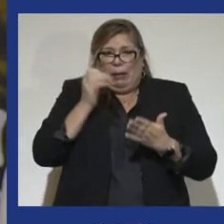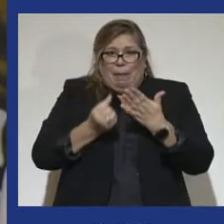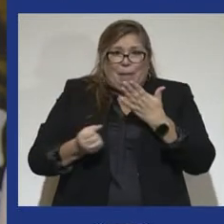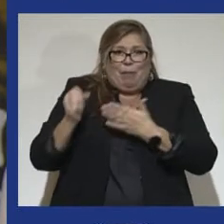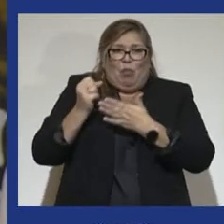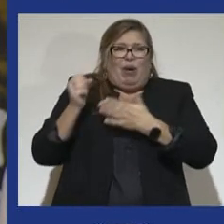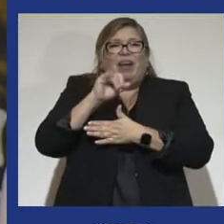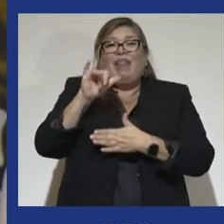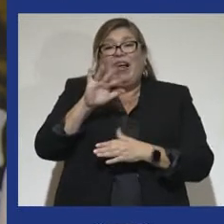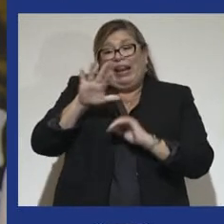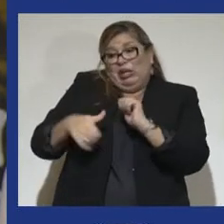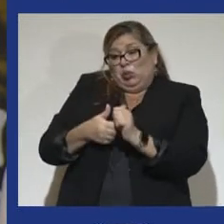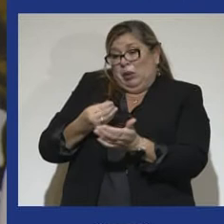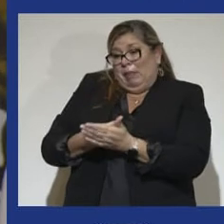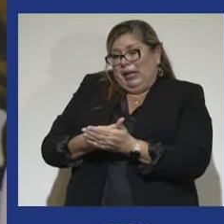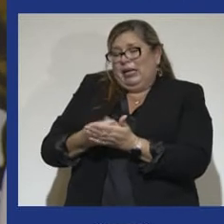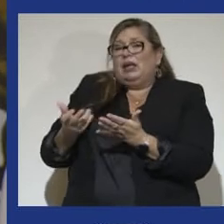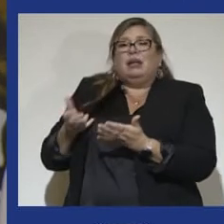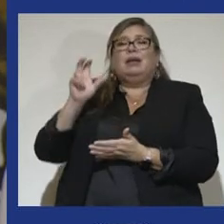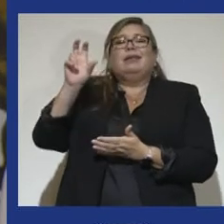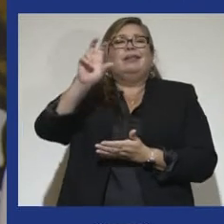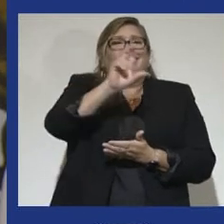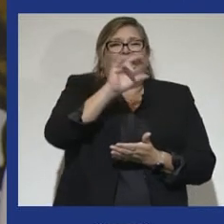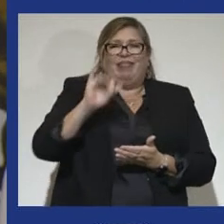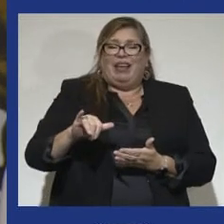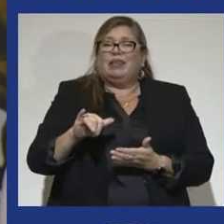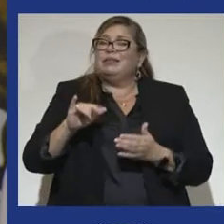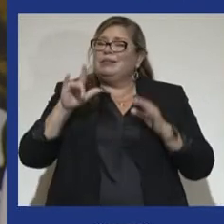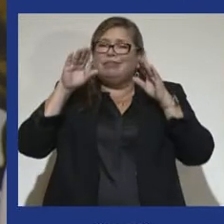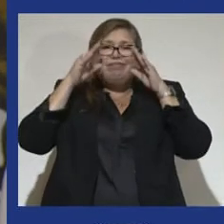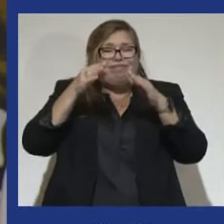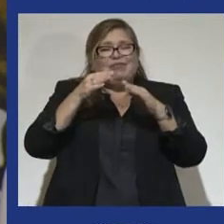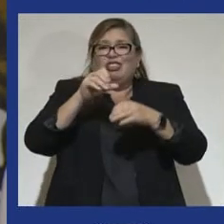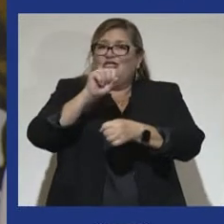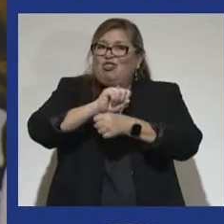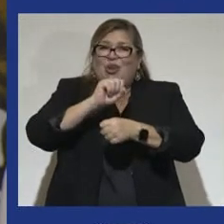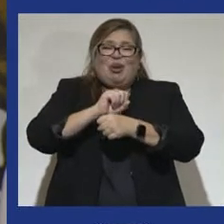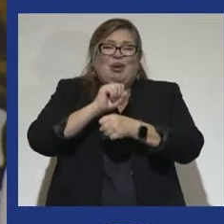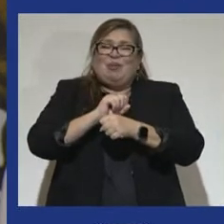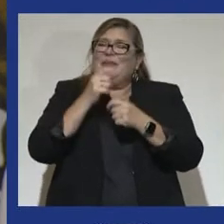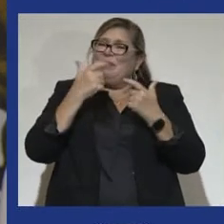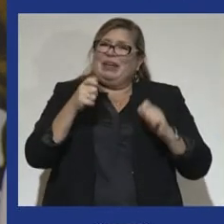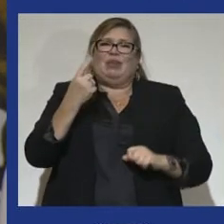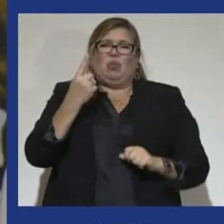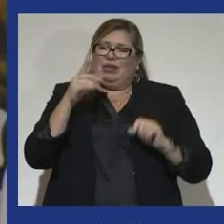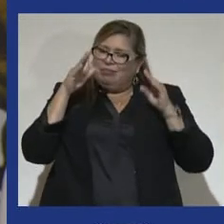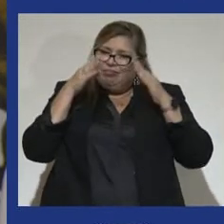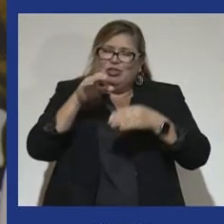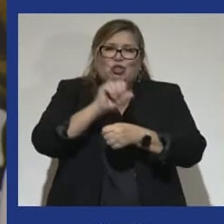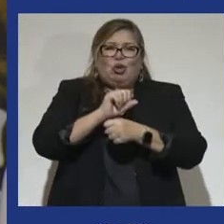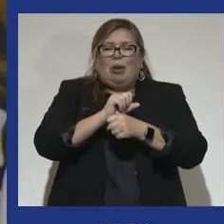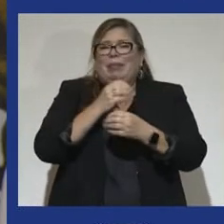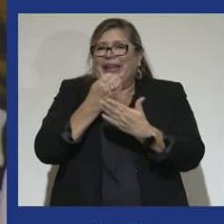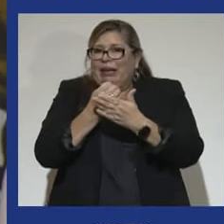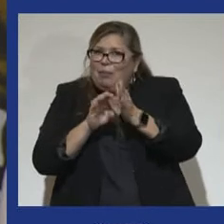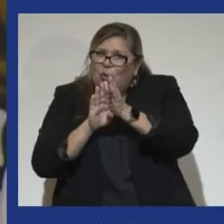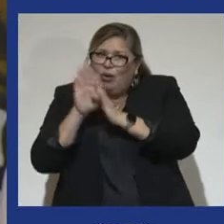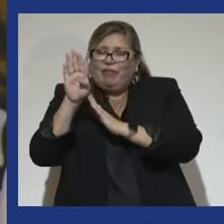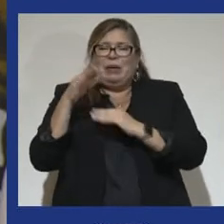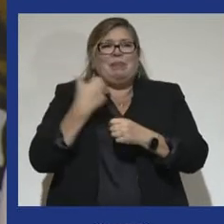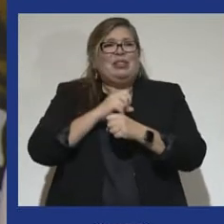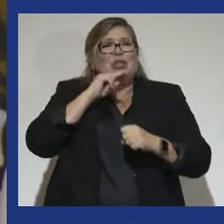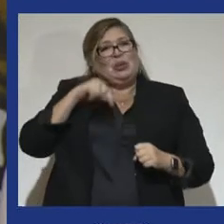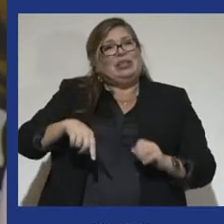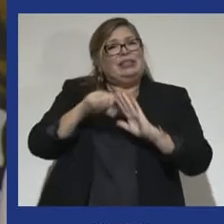las prioridades del superávit por parte del gobernador el mayor de ellos la recuperación de empleos y trabajos